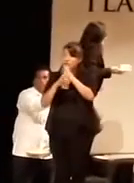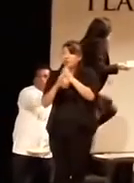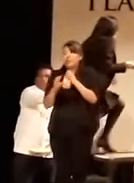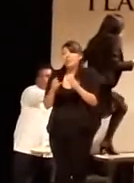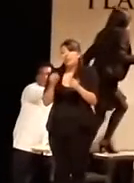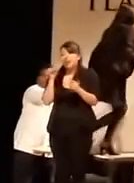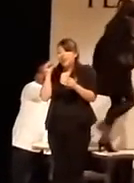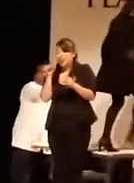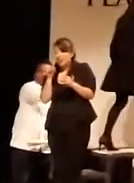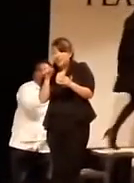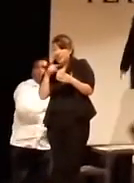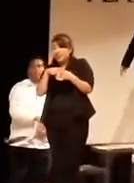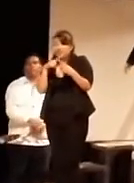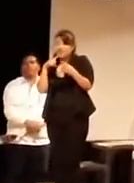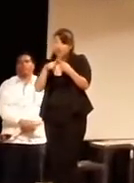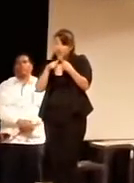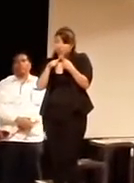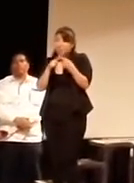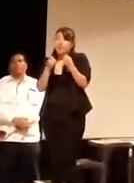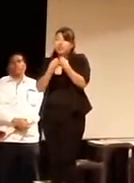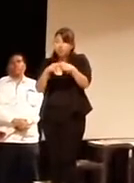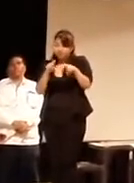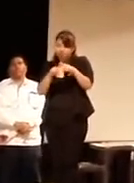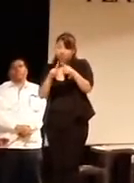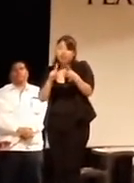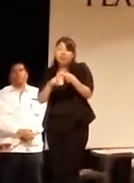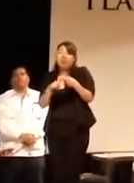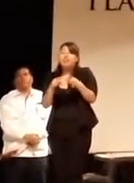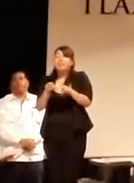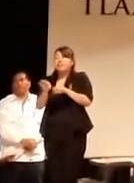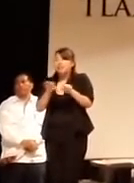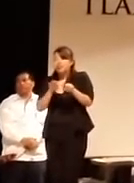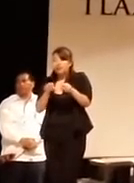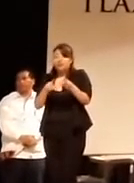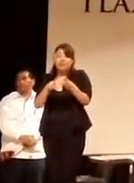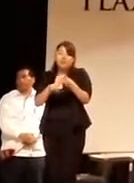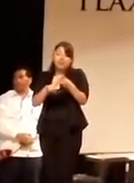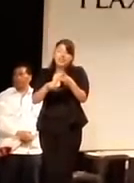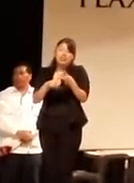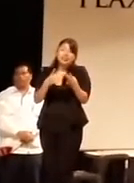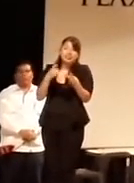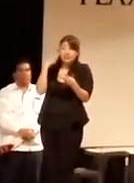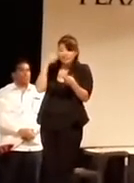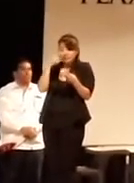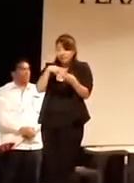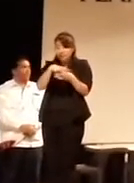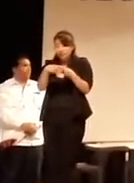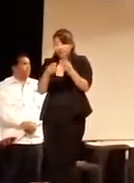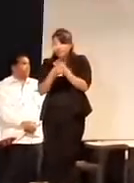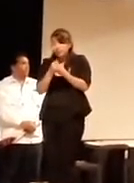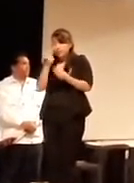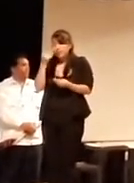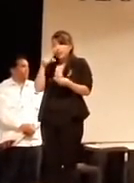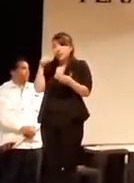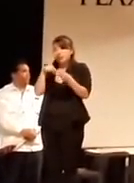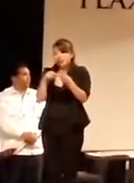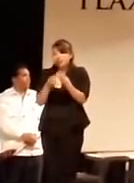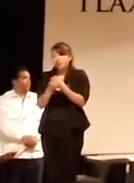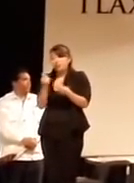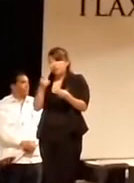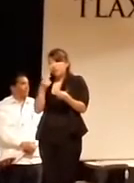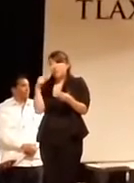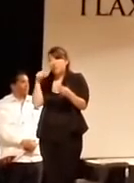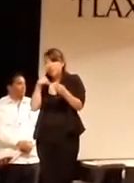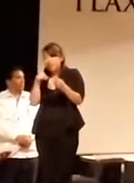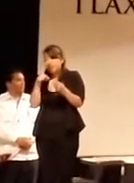lo que sucede fuera de sus espacios impacta sus muros. Lo ideal sería lo inverso, que todo lo que sucediera dentro de sus